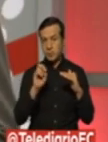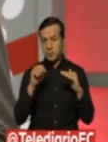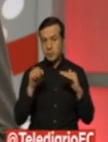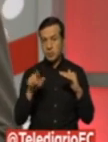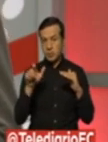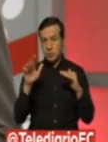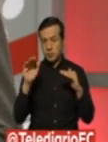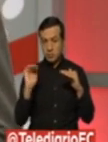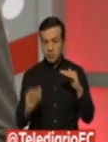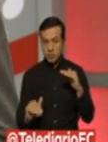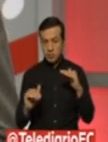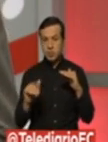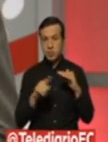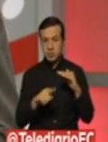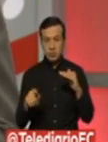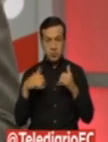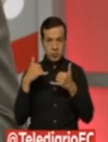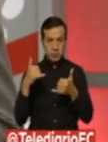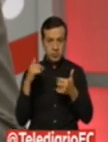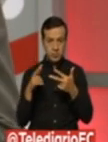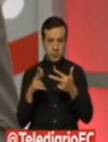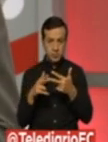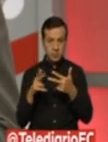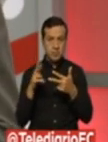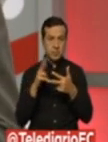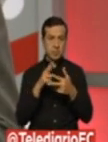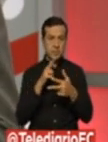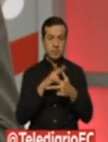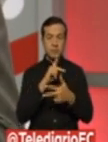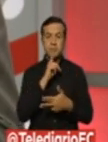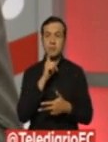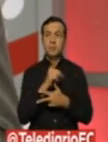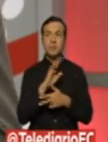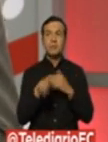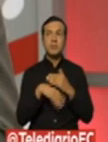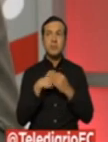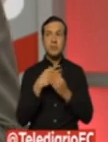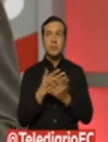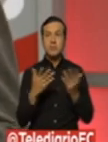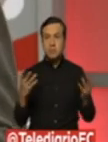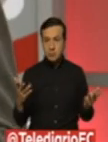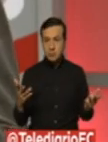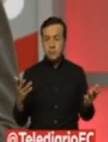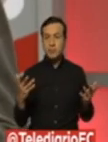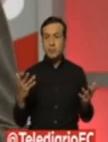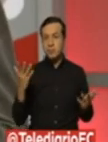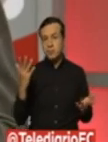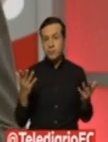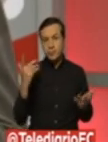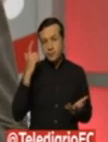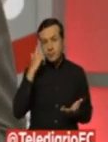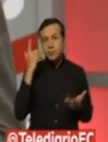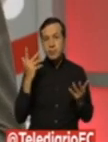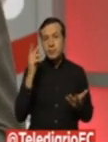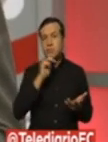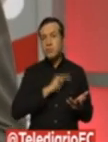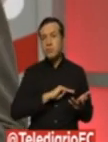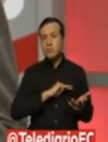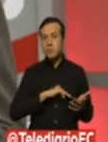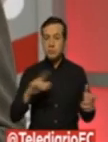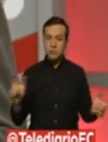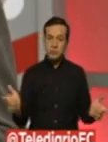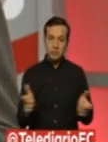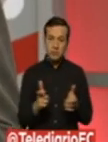20.000 habitantes también tendremos dos distinciones esto un poco para considerar el factor de que de que a lo mejor un municipio pequeño